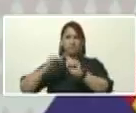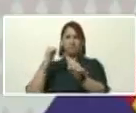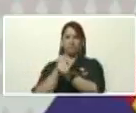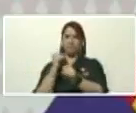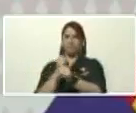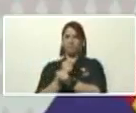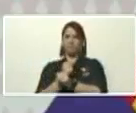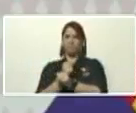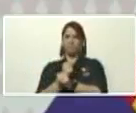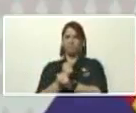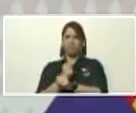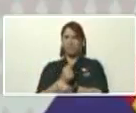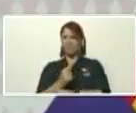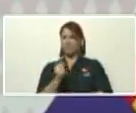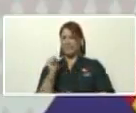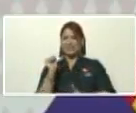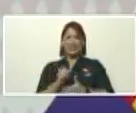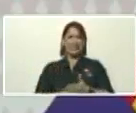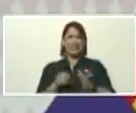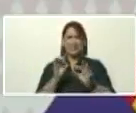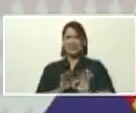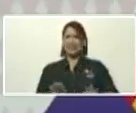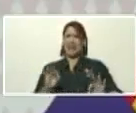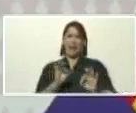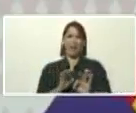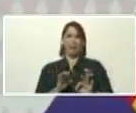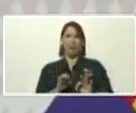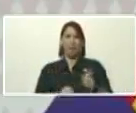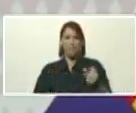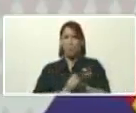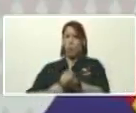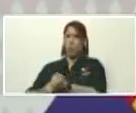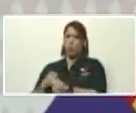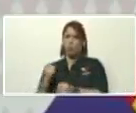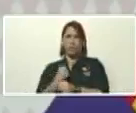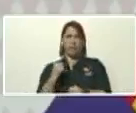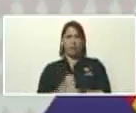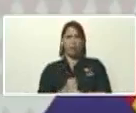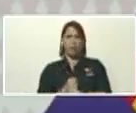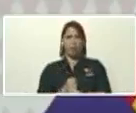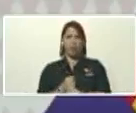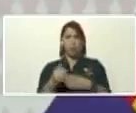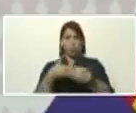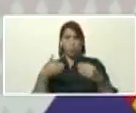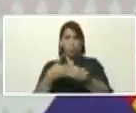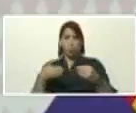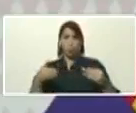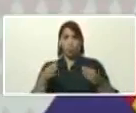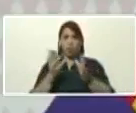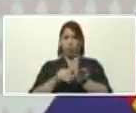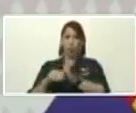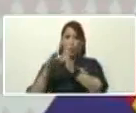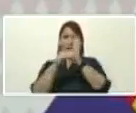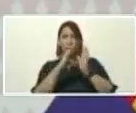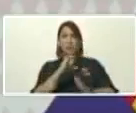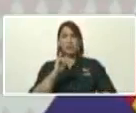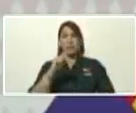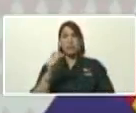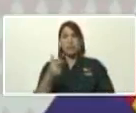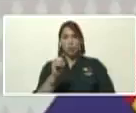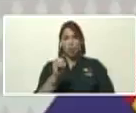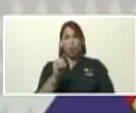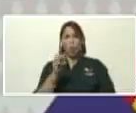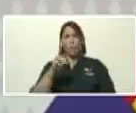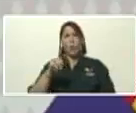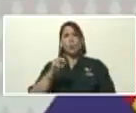sin ninguna influencia en la masa laboral. Los dólares que se robaron en Cidgo, en Monómero, ahora los voltean y